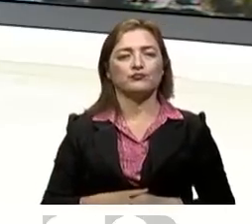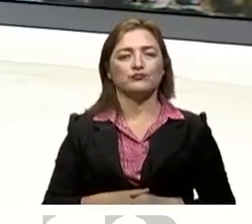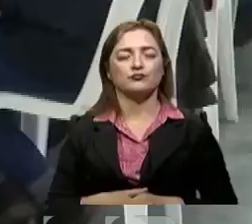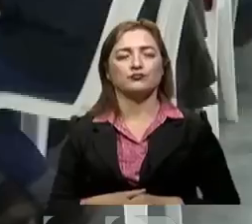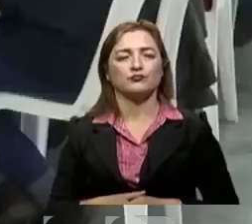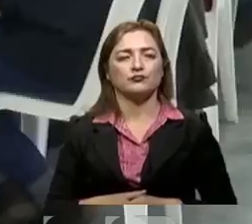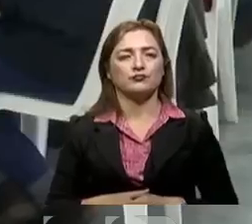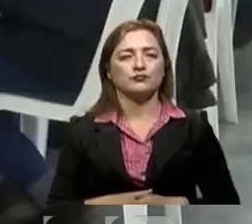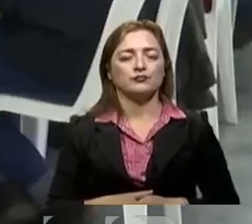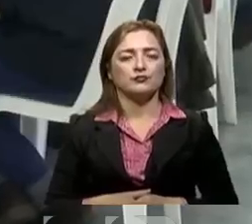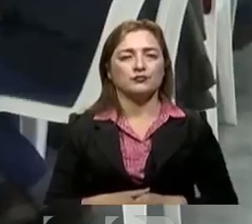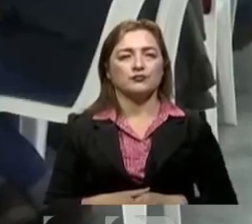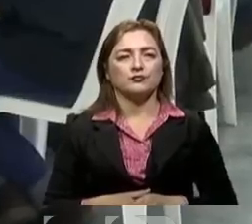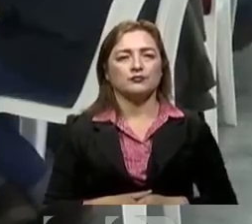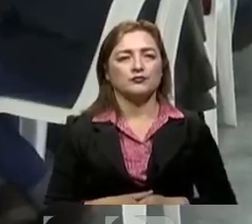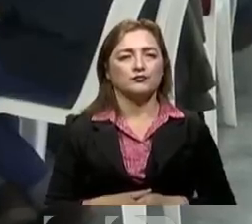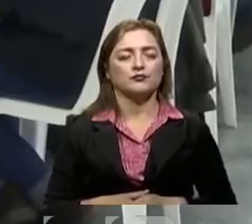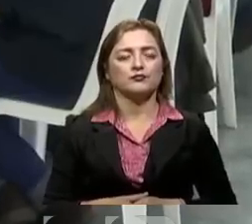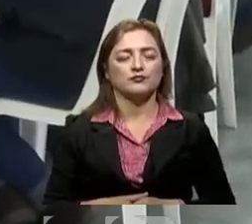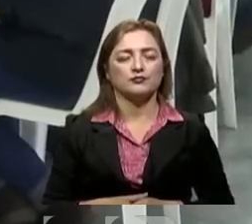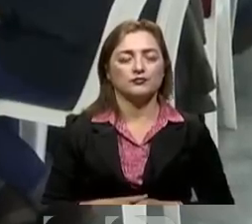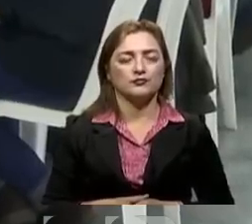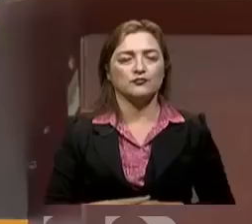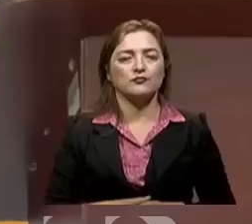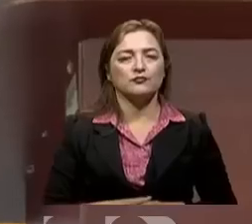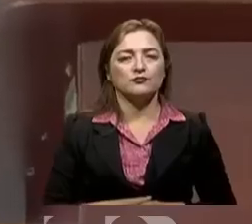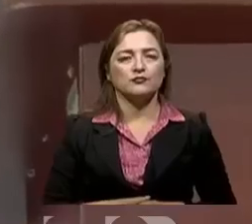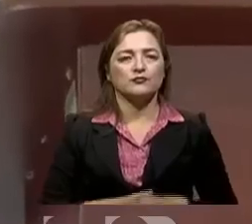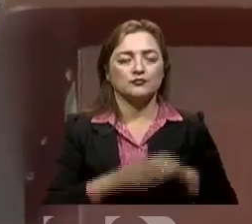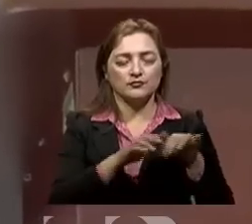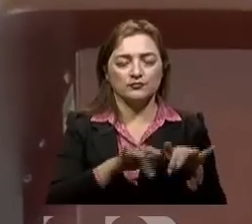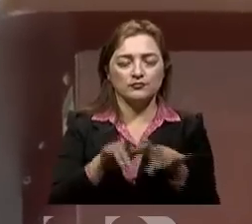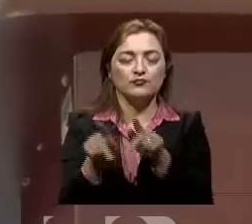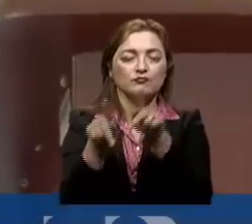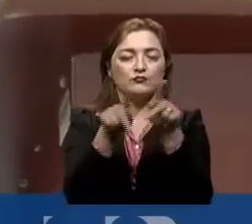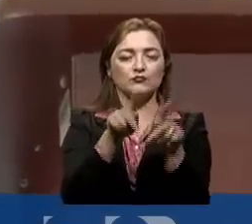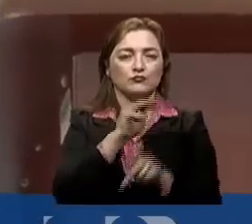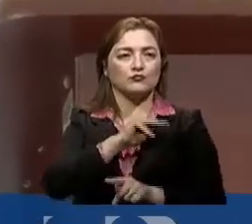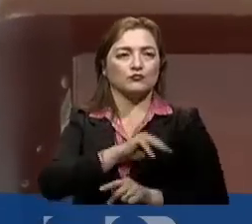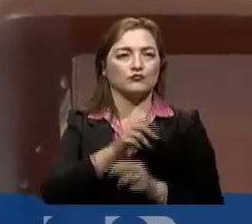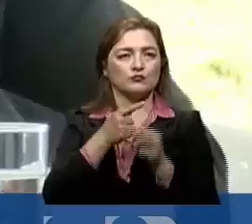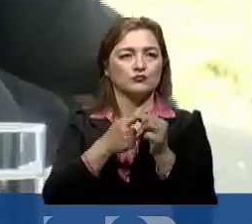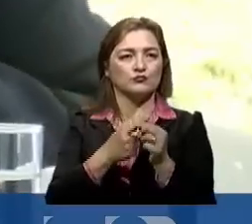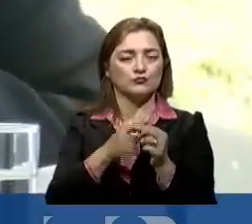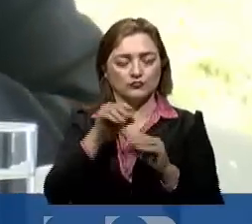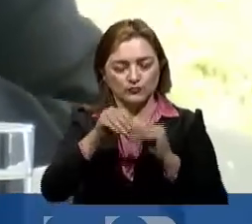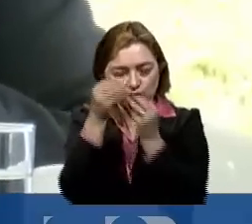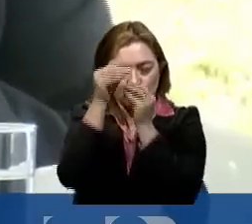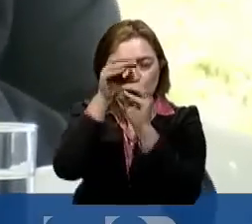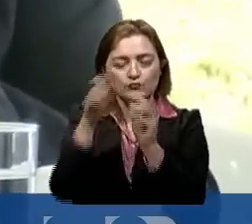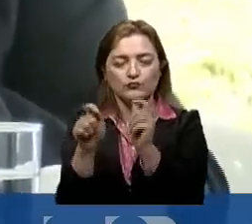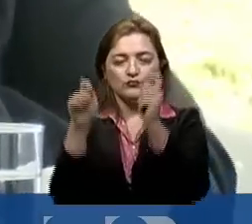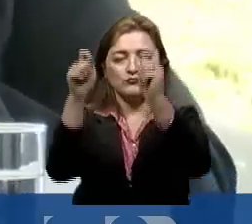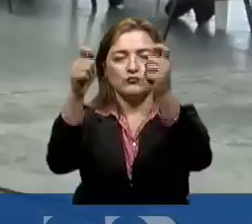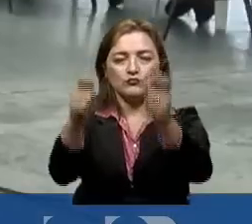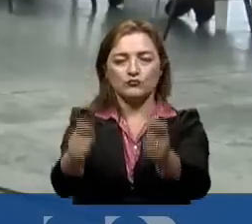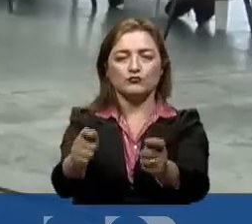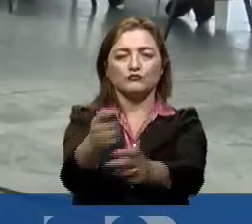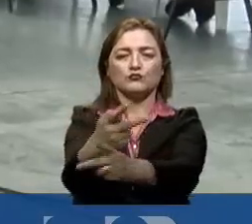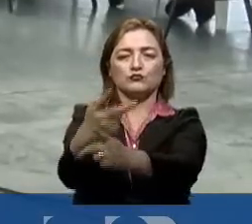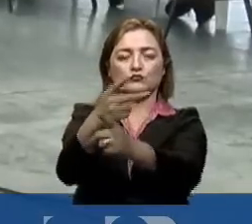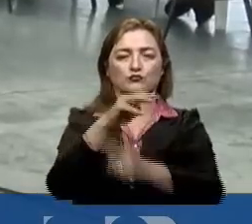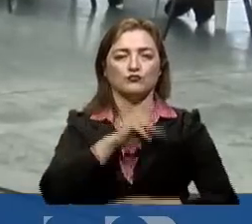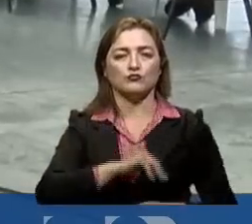detalles. Fue la secretaria de Planificación del municipio de Quito quien presentó el informe de ejecución presupuestaria ante el